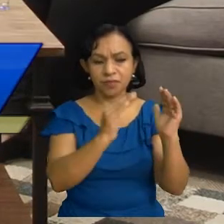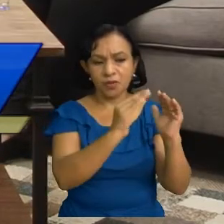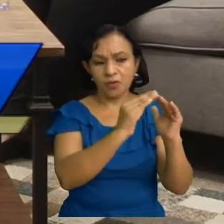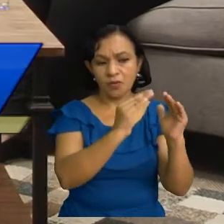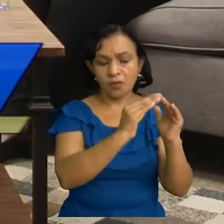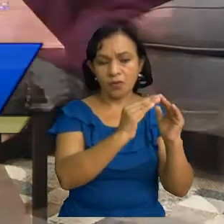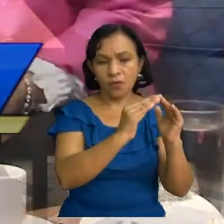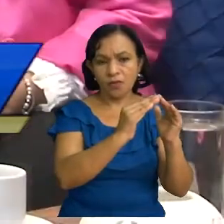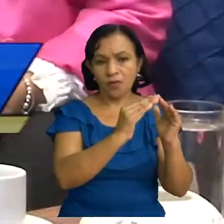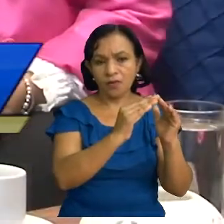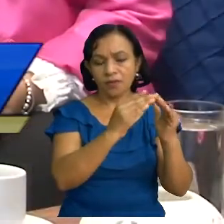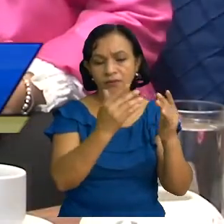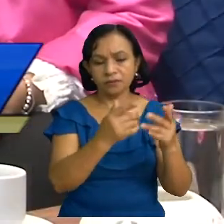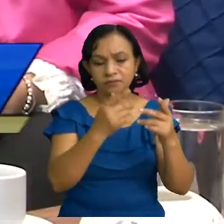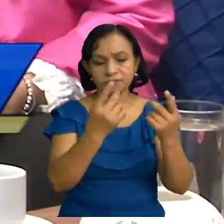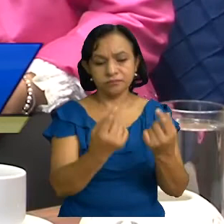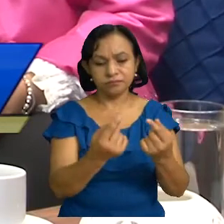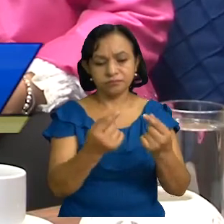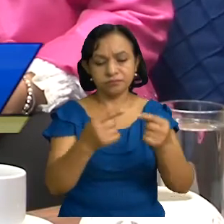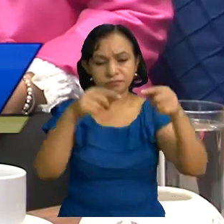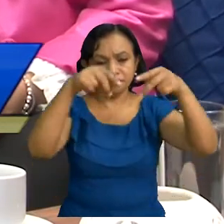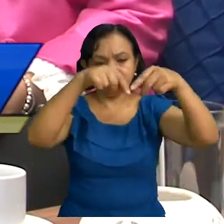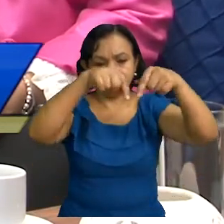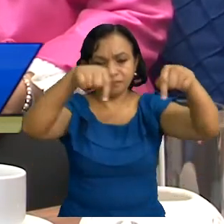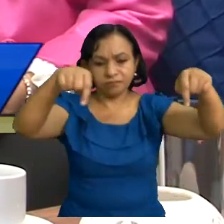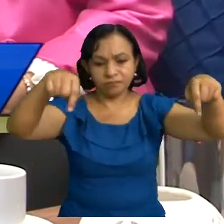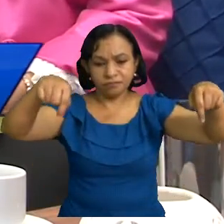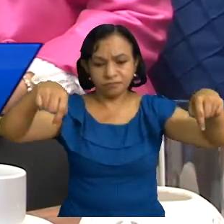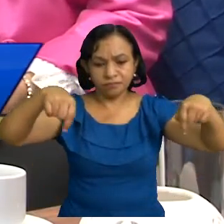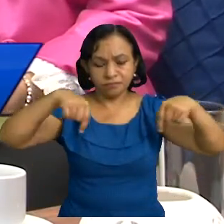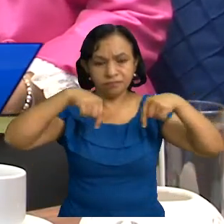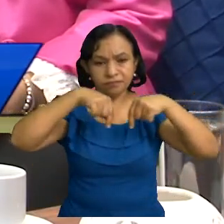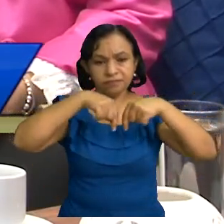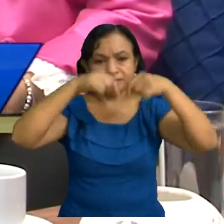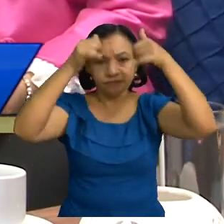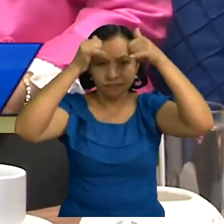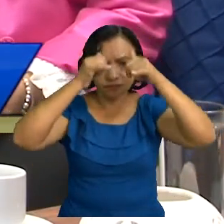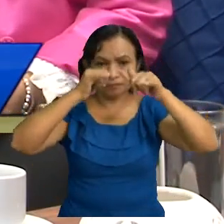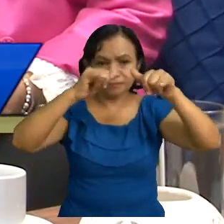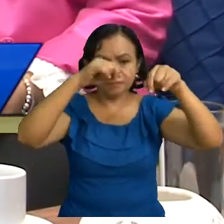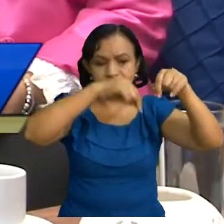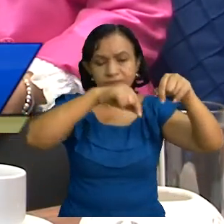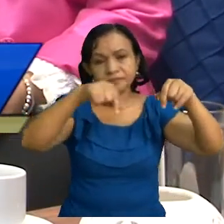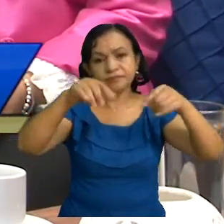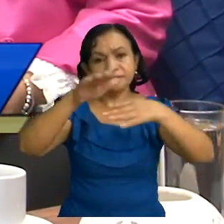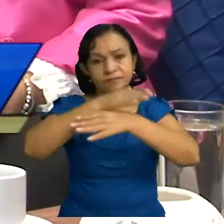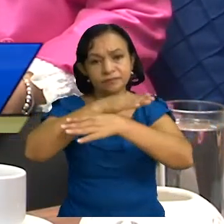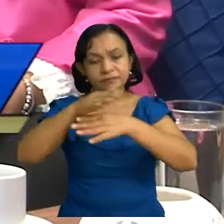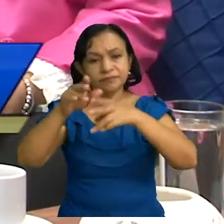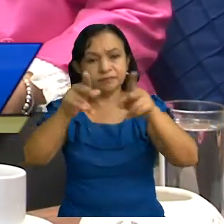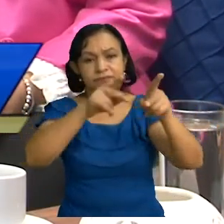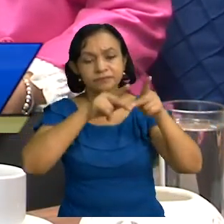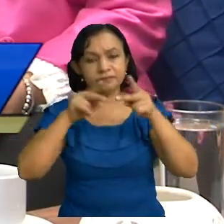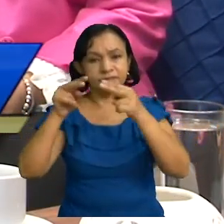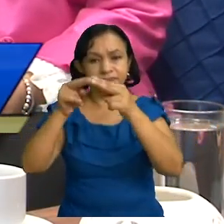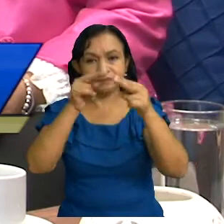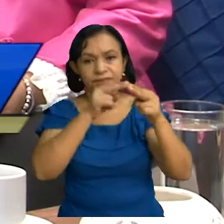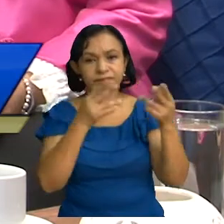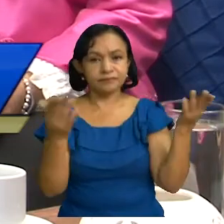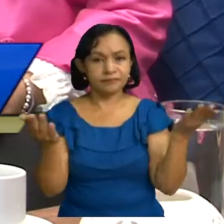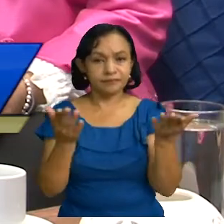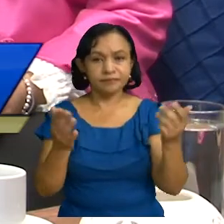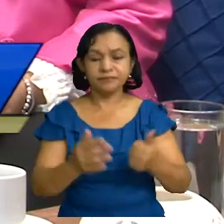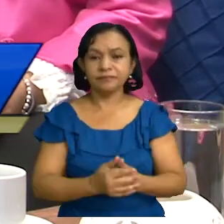o mejorar del corral entonces ahí donde apunta a que haya también satisfacción en nuestra gente el tema de conservación no